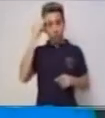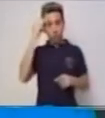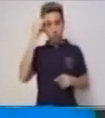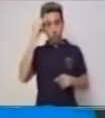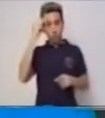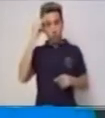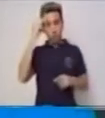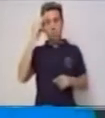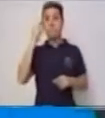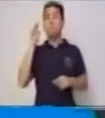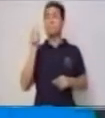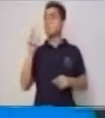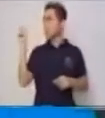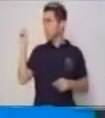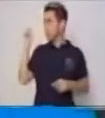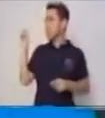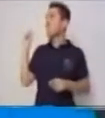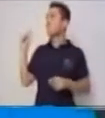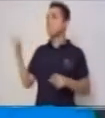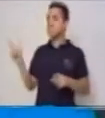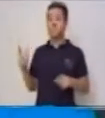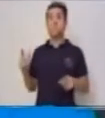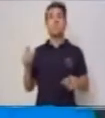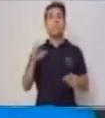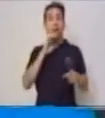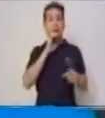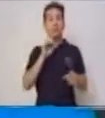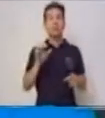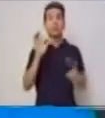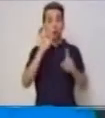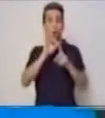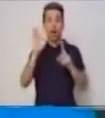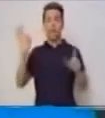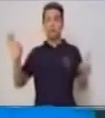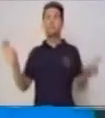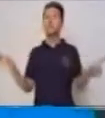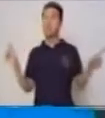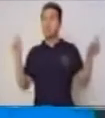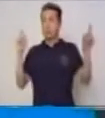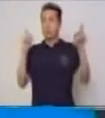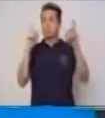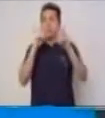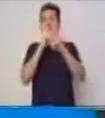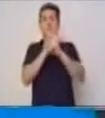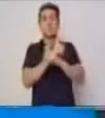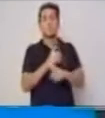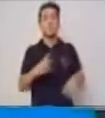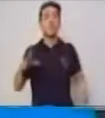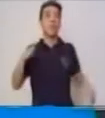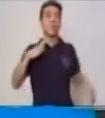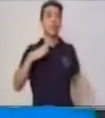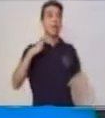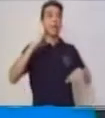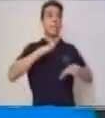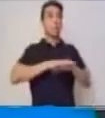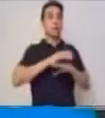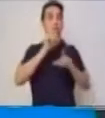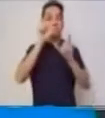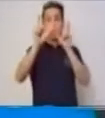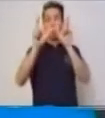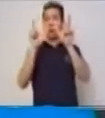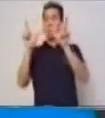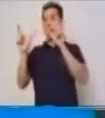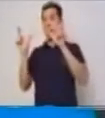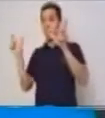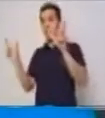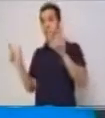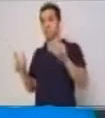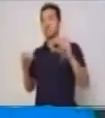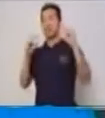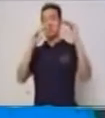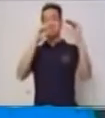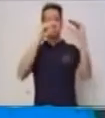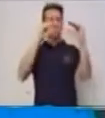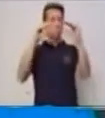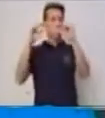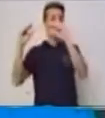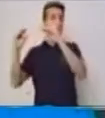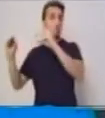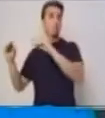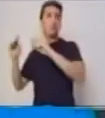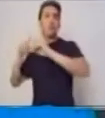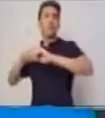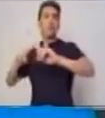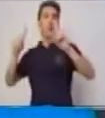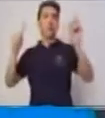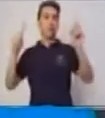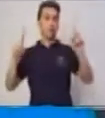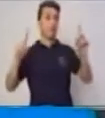una oración compleja, ya tiene más elementos, ya está estructurada de una forma